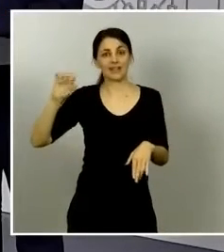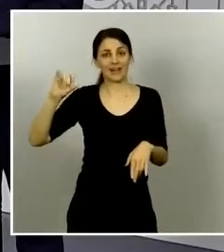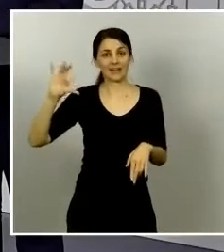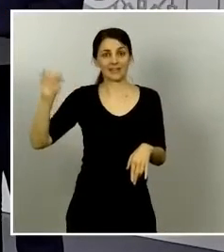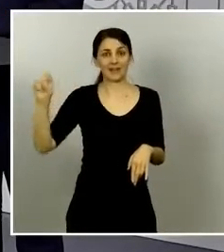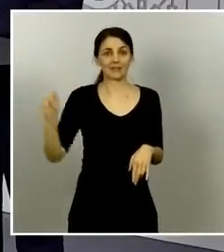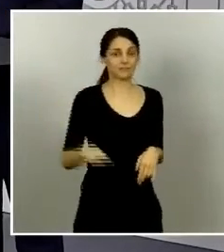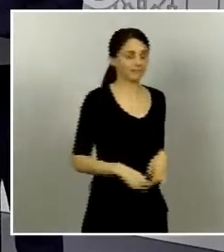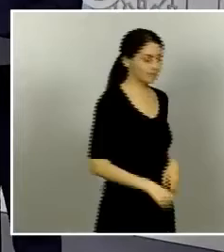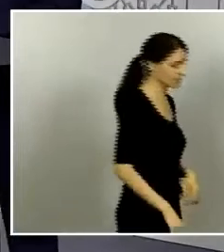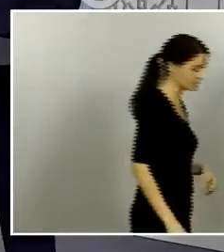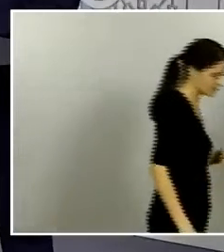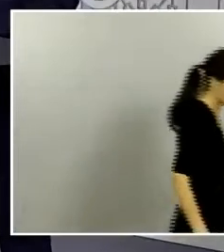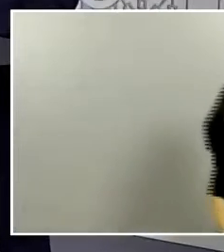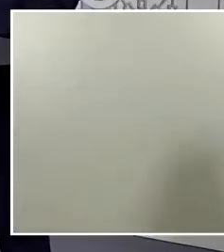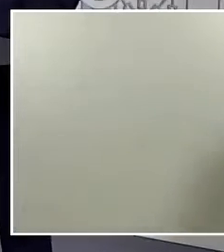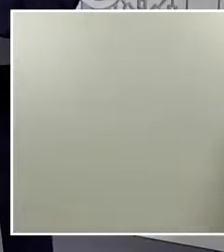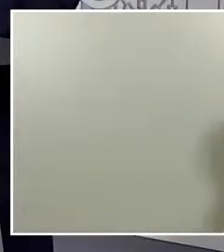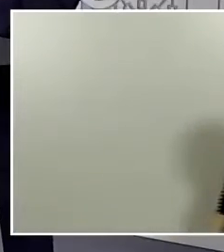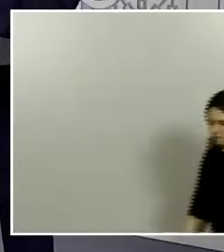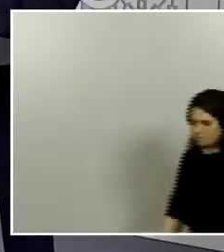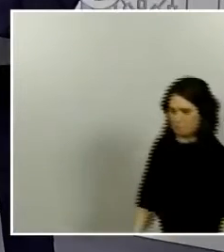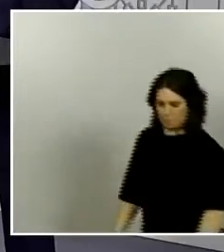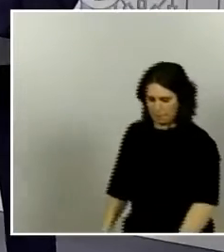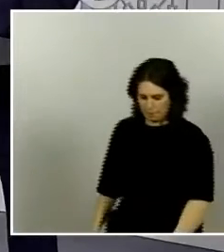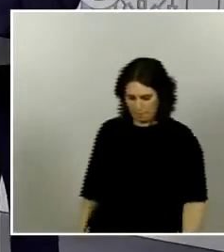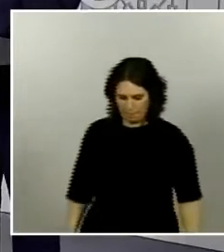Finalizamos con el turno de palabra de Datadista. Adelante.